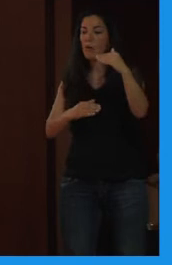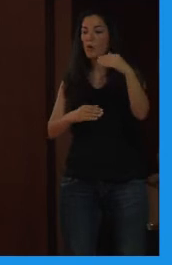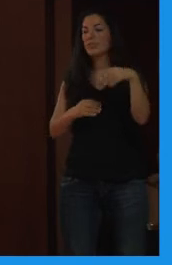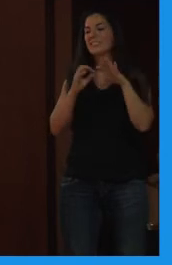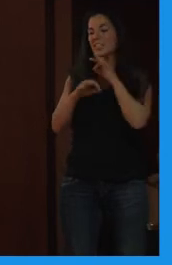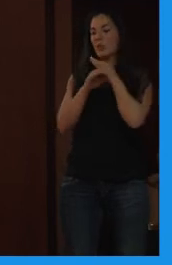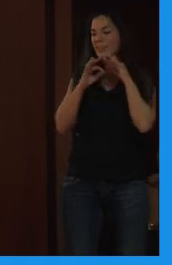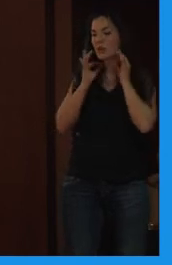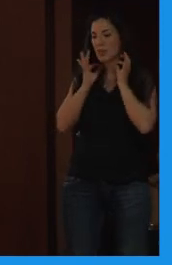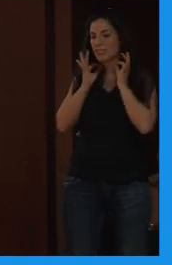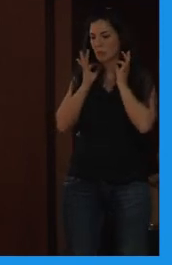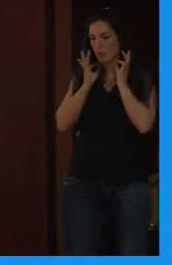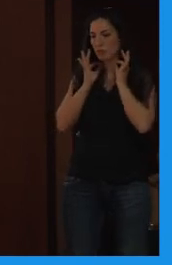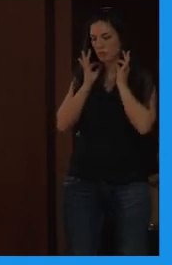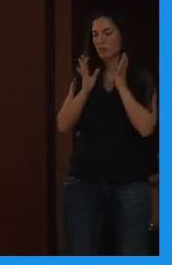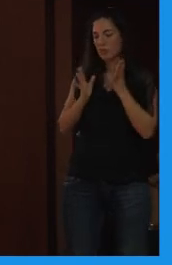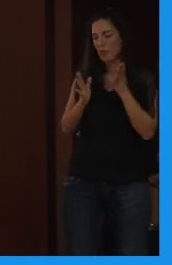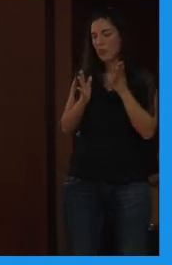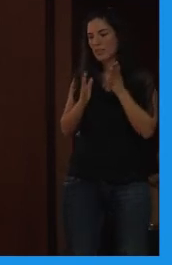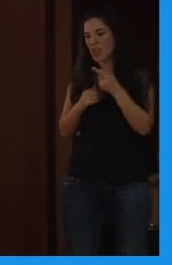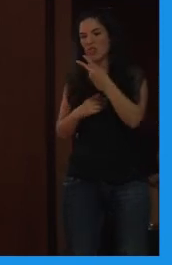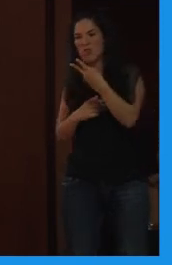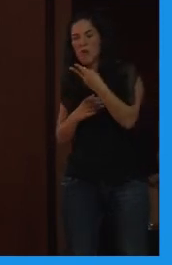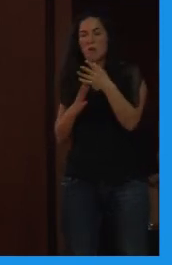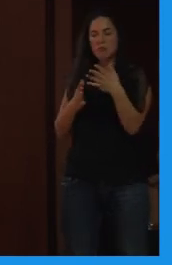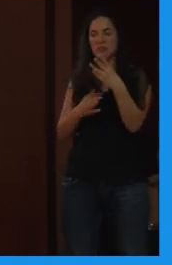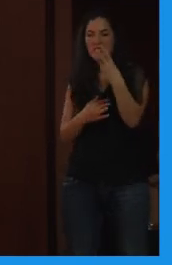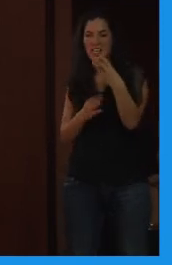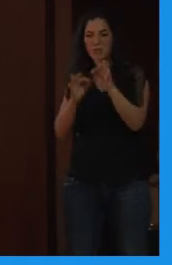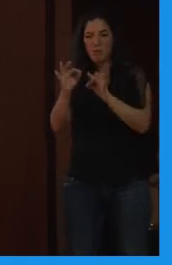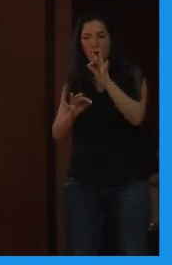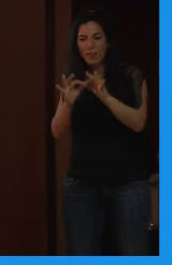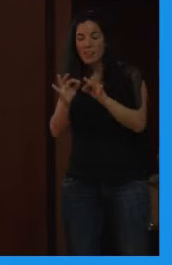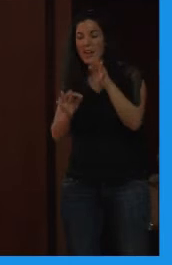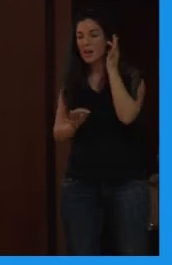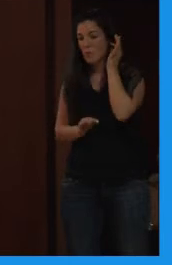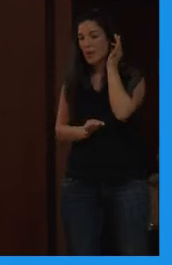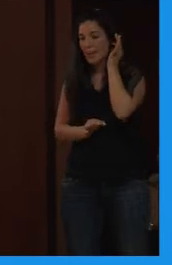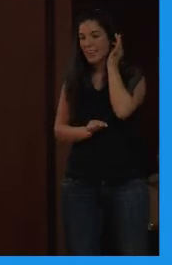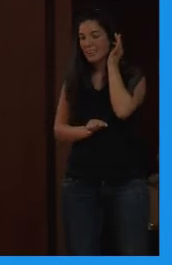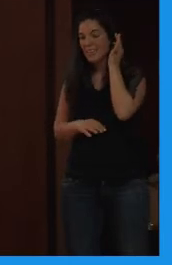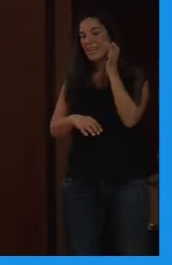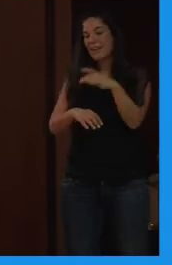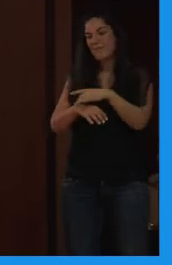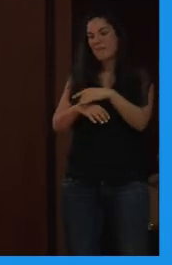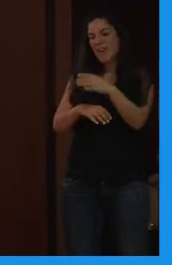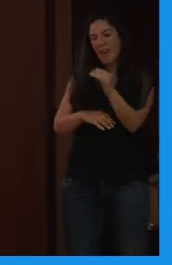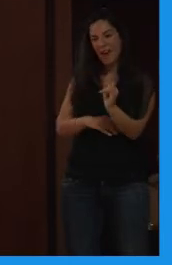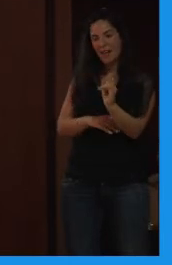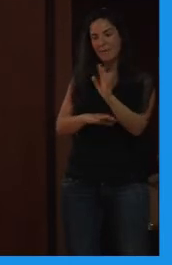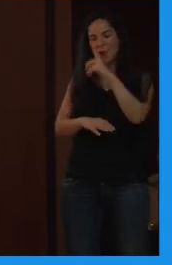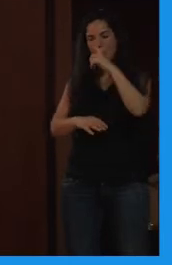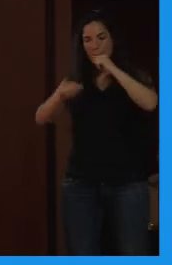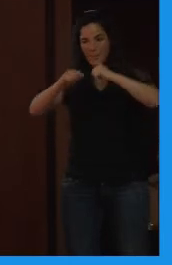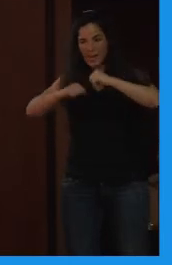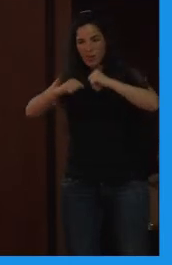femenina llega a ser del 2-3% en la edad media de la vida, pero en ancianas llega a ser hasta